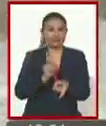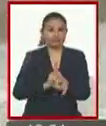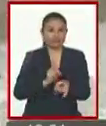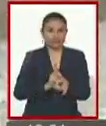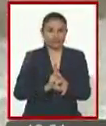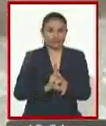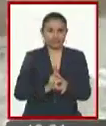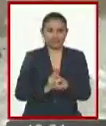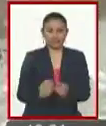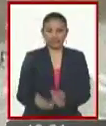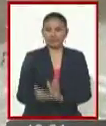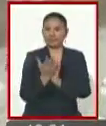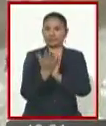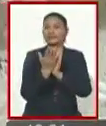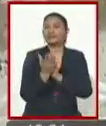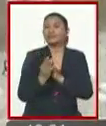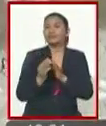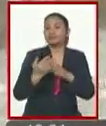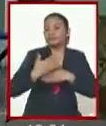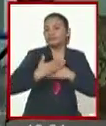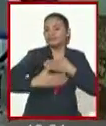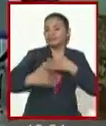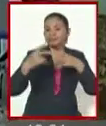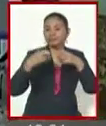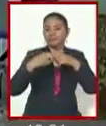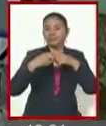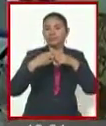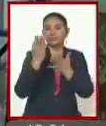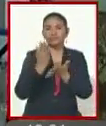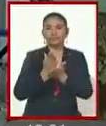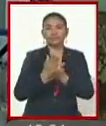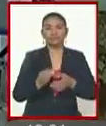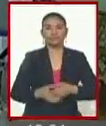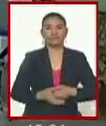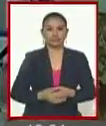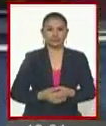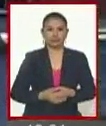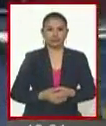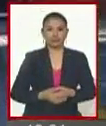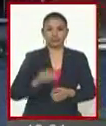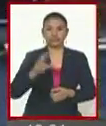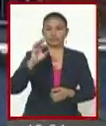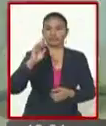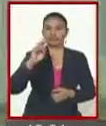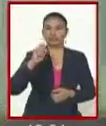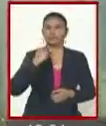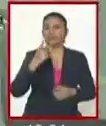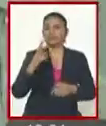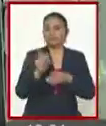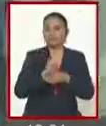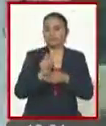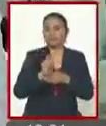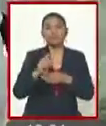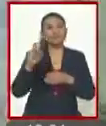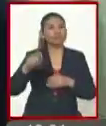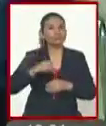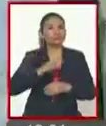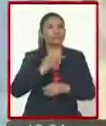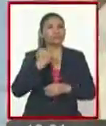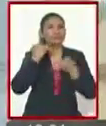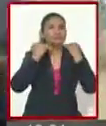médicos frente a este desenlace, este cortocircuito. Y por parte de CRE, los técnicos deben